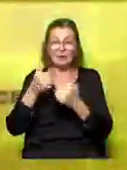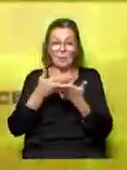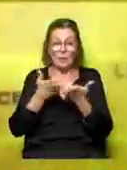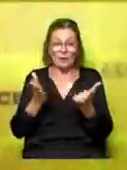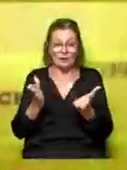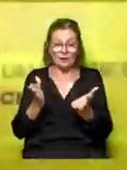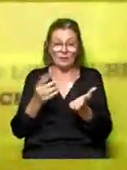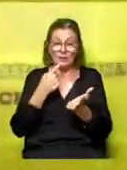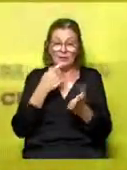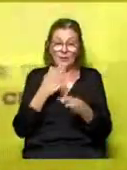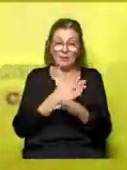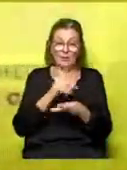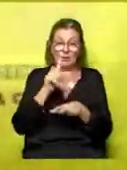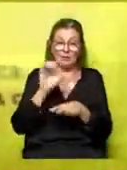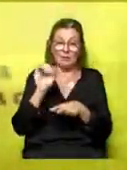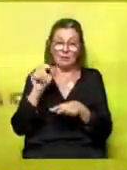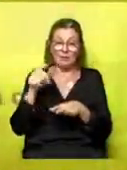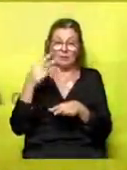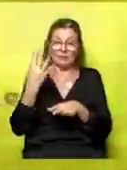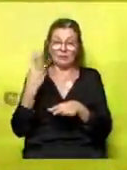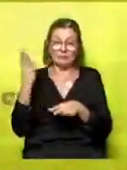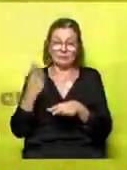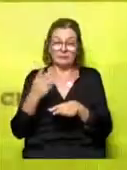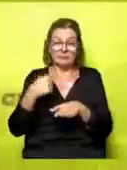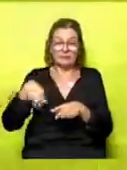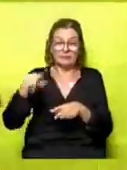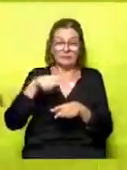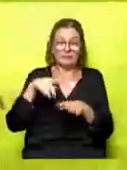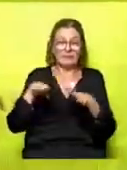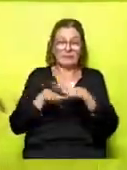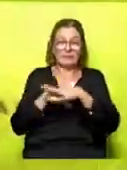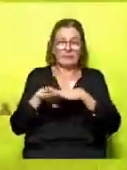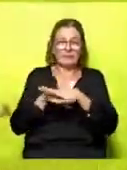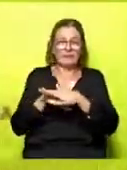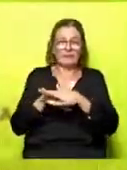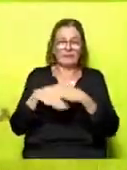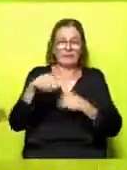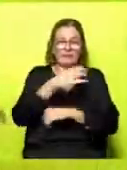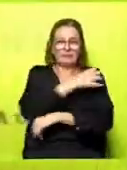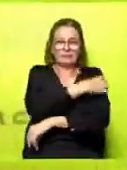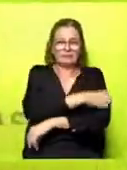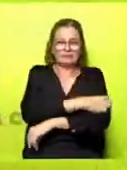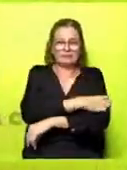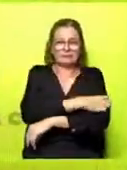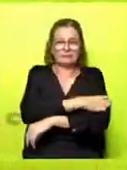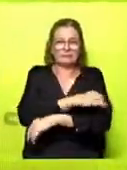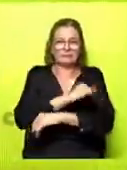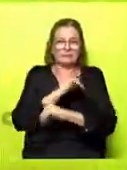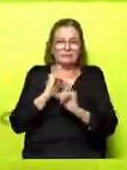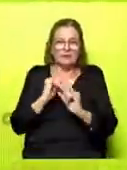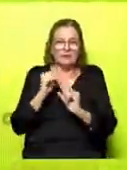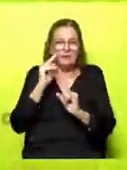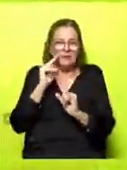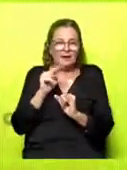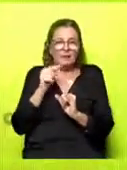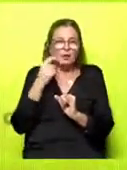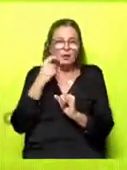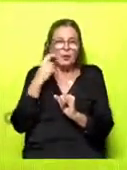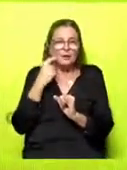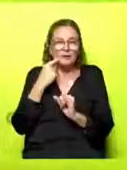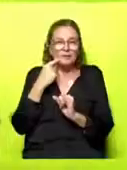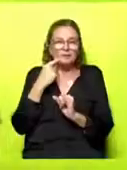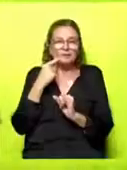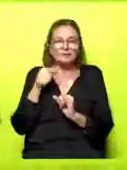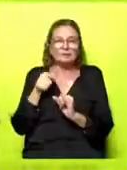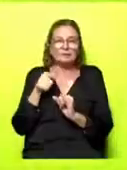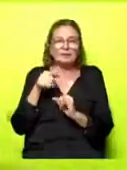que 10,4% de la población está por debajo de la línea de pobreza. Si miramos esos números en el caso